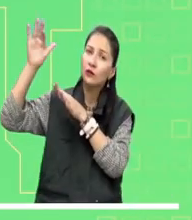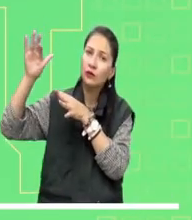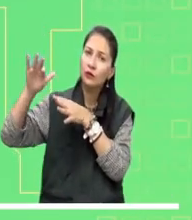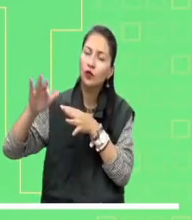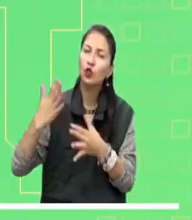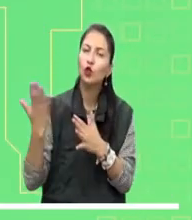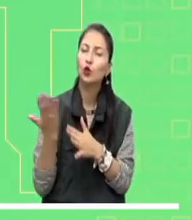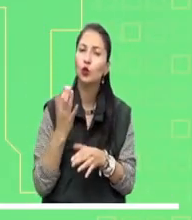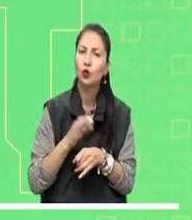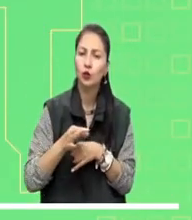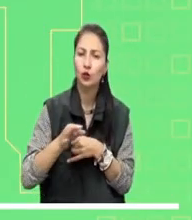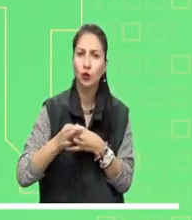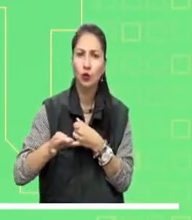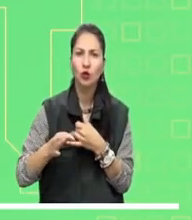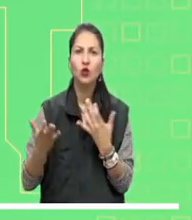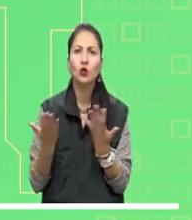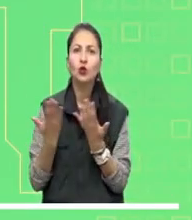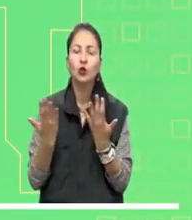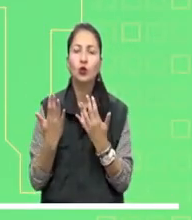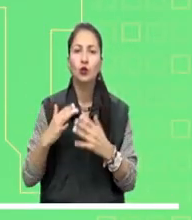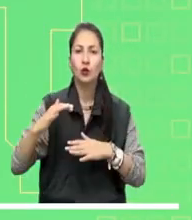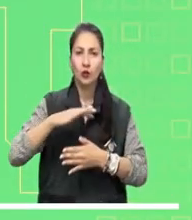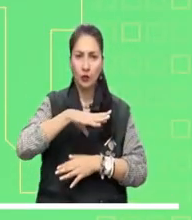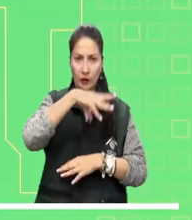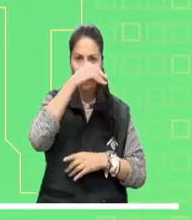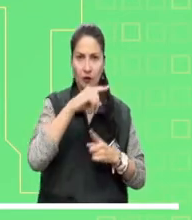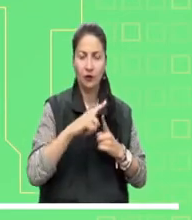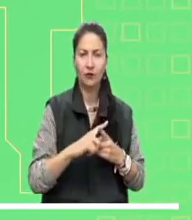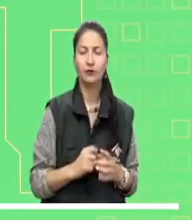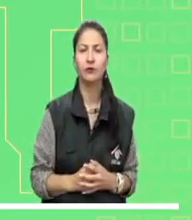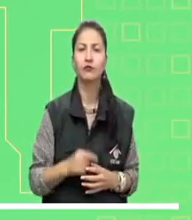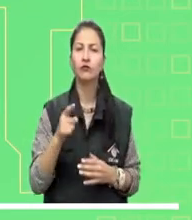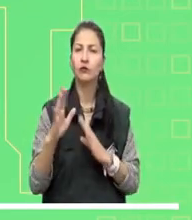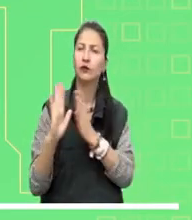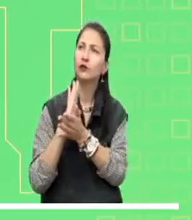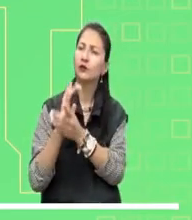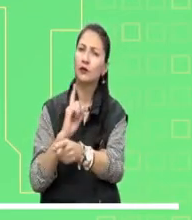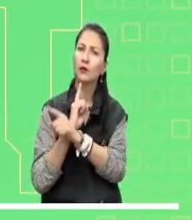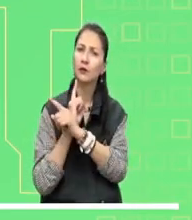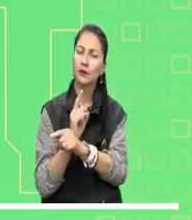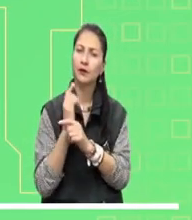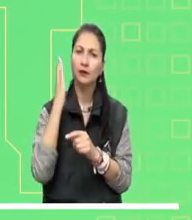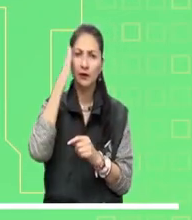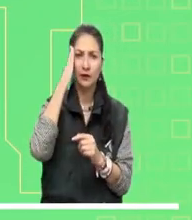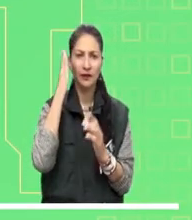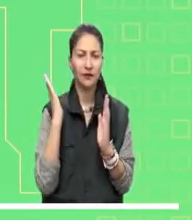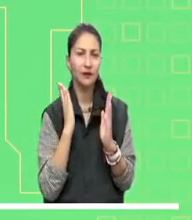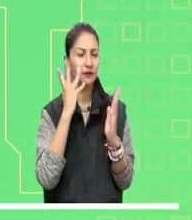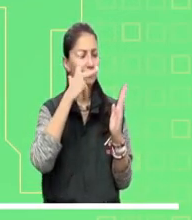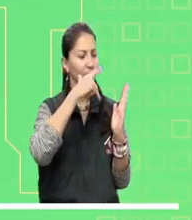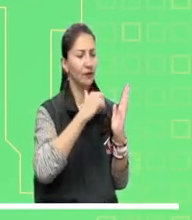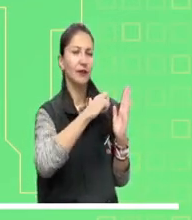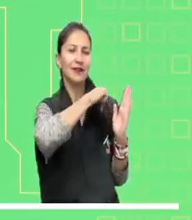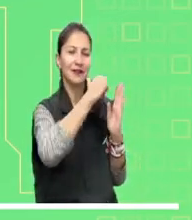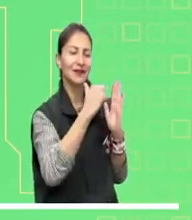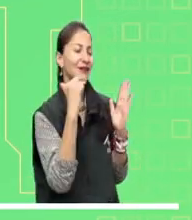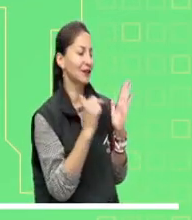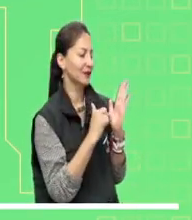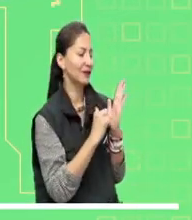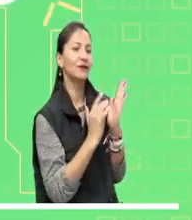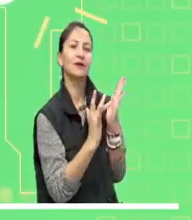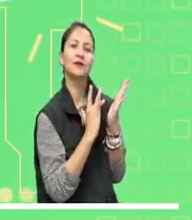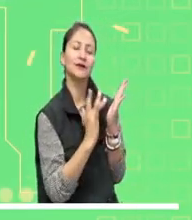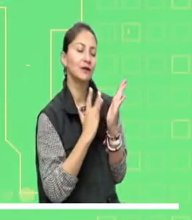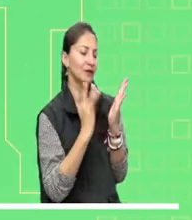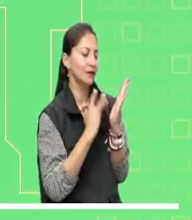Cauca. Alerta roja por posibles deslizamientos de tierra en sectores de ladera de los departamentos de Magdalena. Manténgase bien